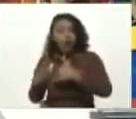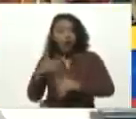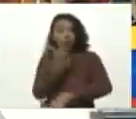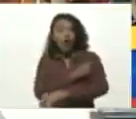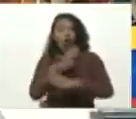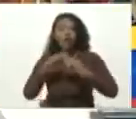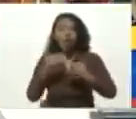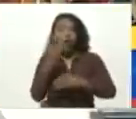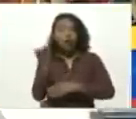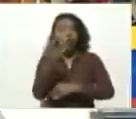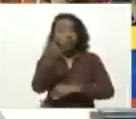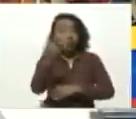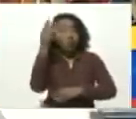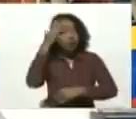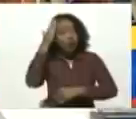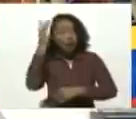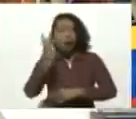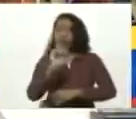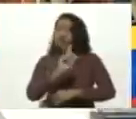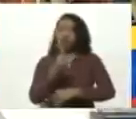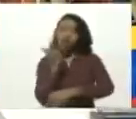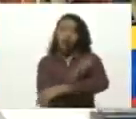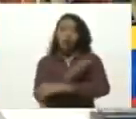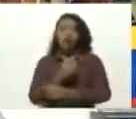aquel que tú sepas que no se ha vacunado.